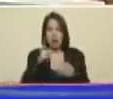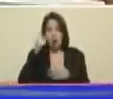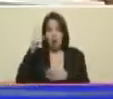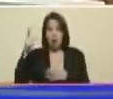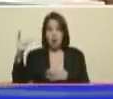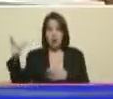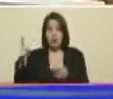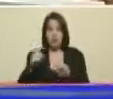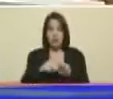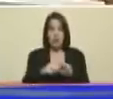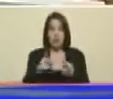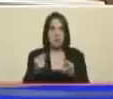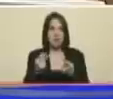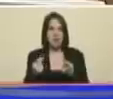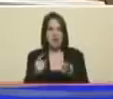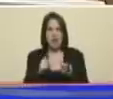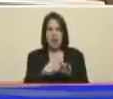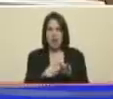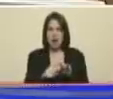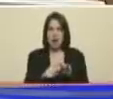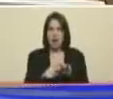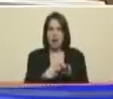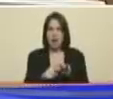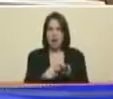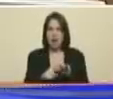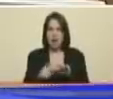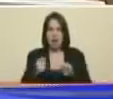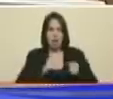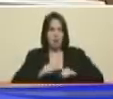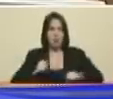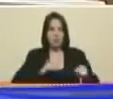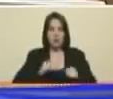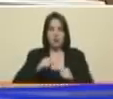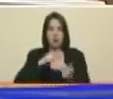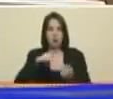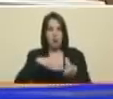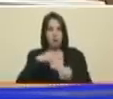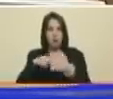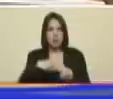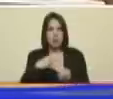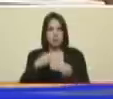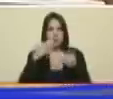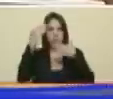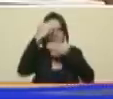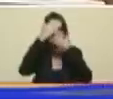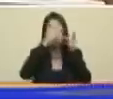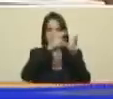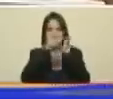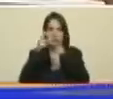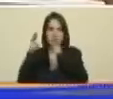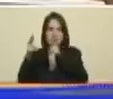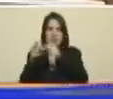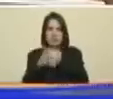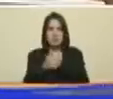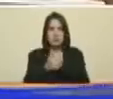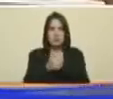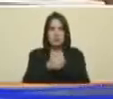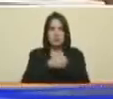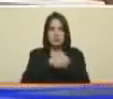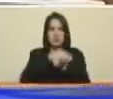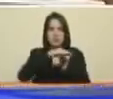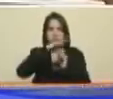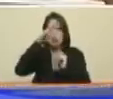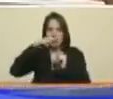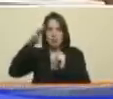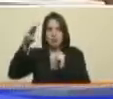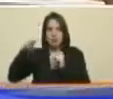material, a los movimientos revolucionarios guerrilleros del Frente Farabundo Martí para la Liberación